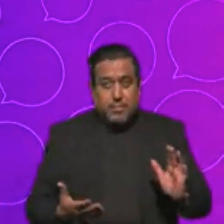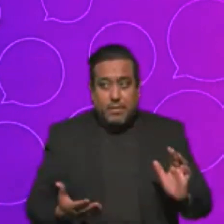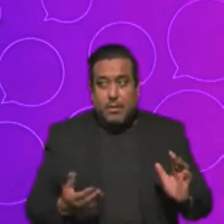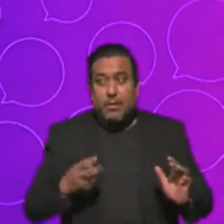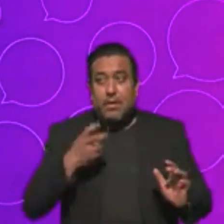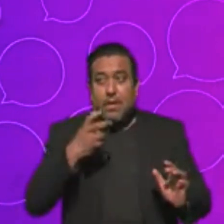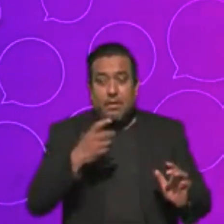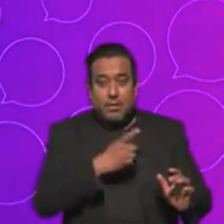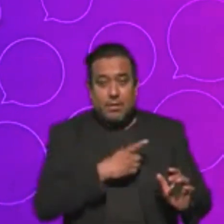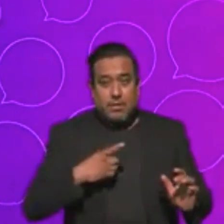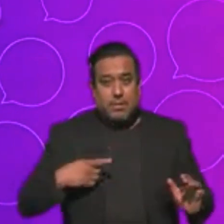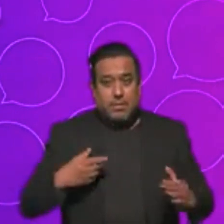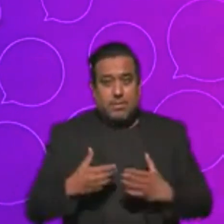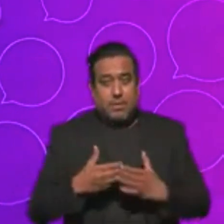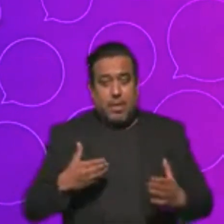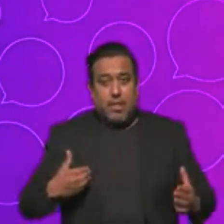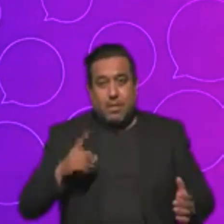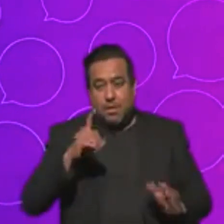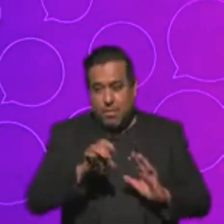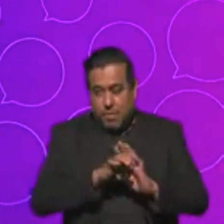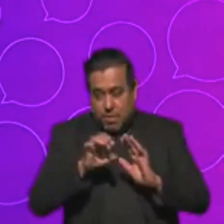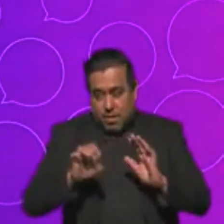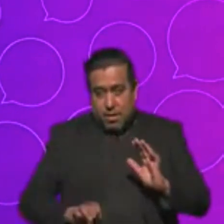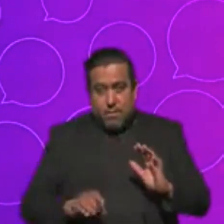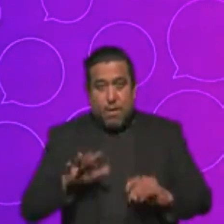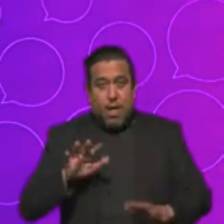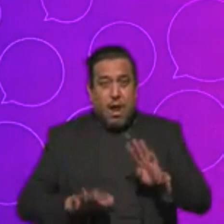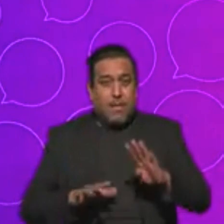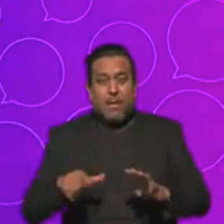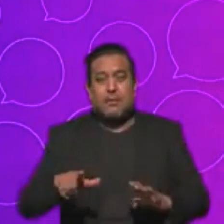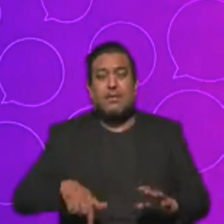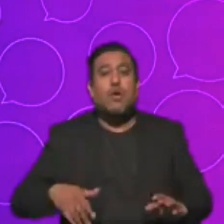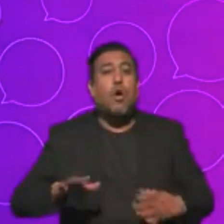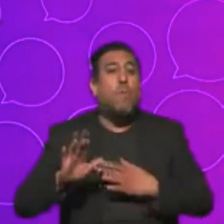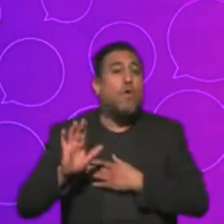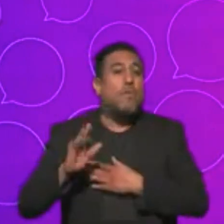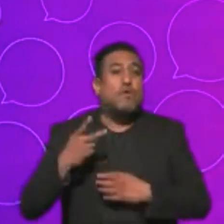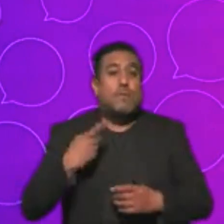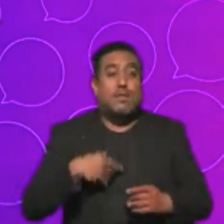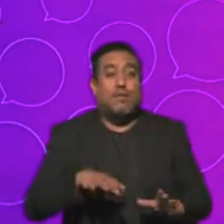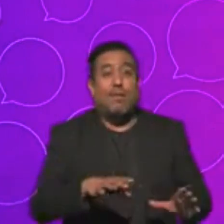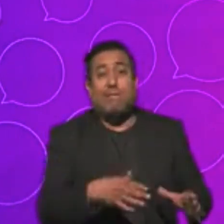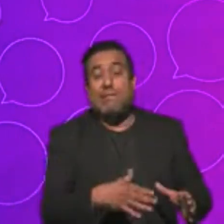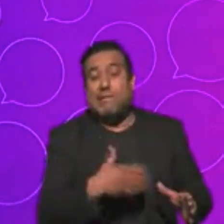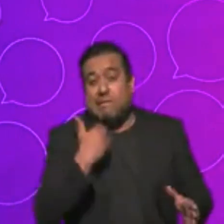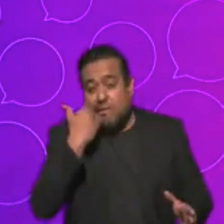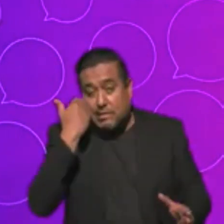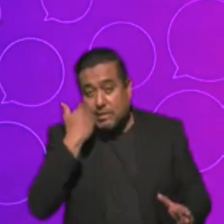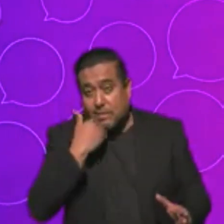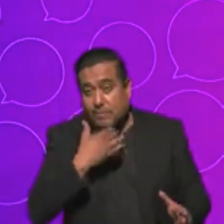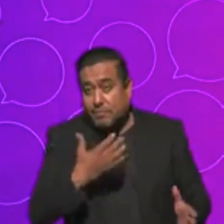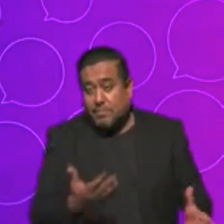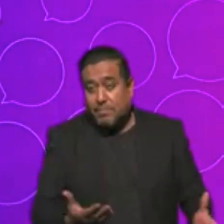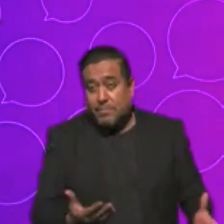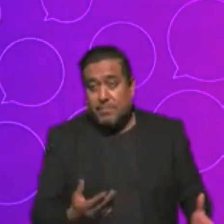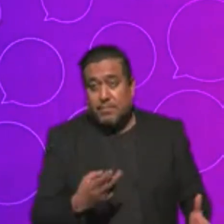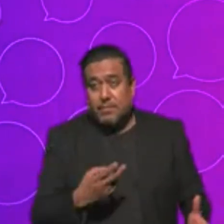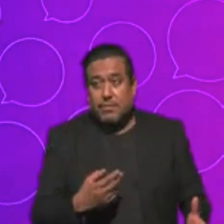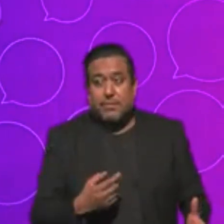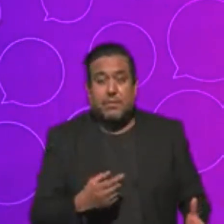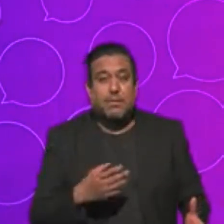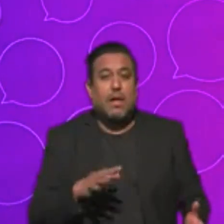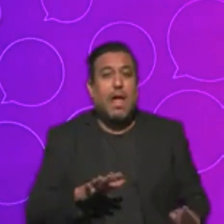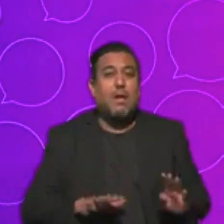está el detalle de que por ejemplo tenemos llegan al gobierno con compromisos con muchas personas por eso luego tiene que tener a la a la